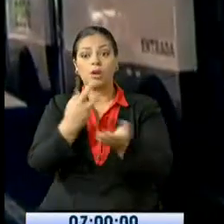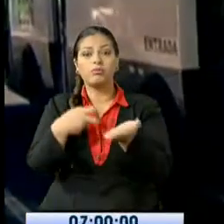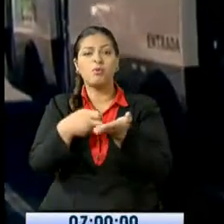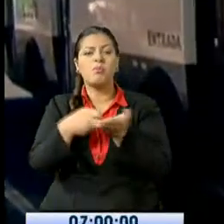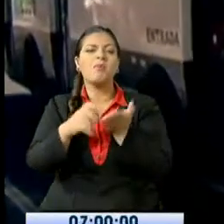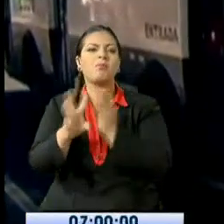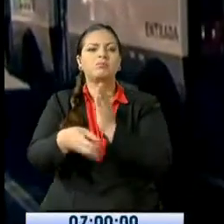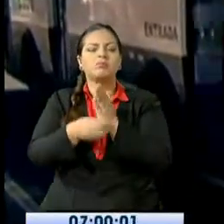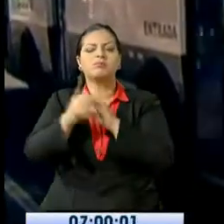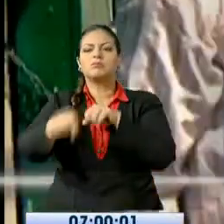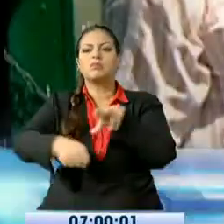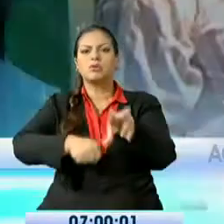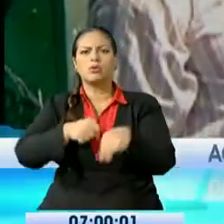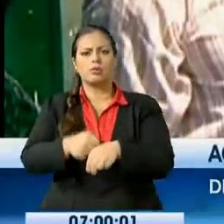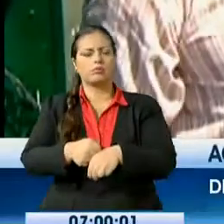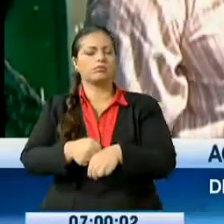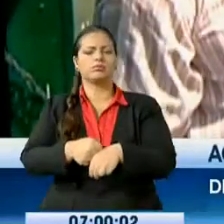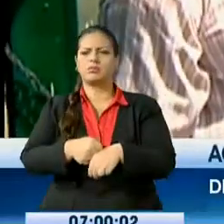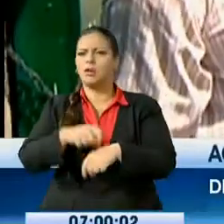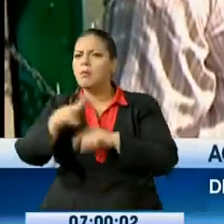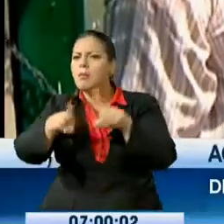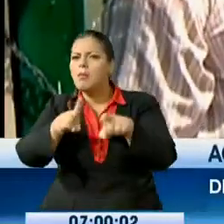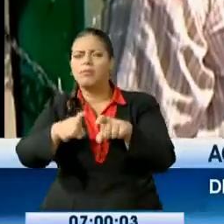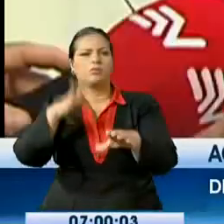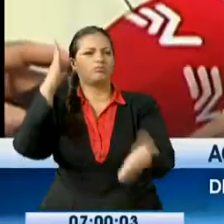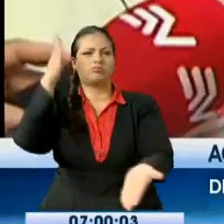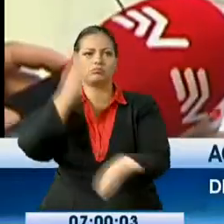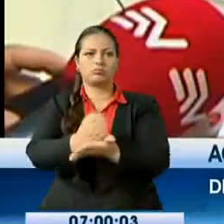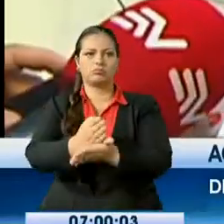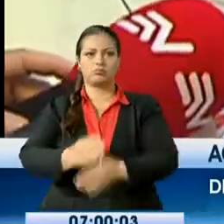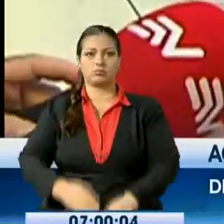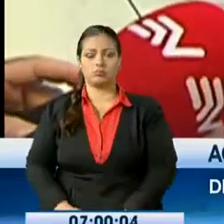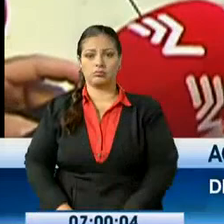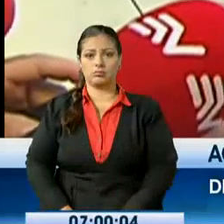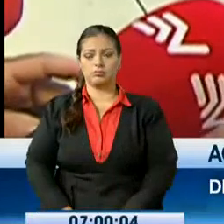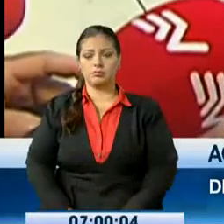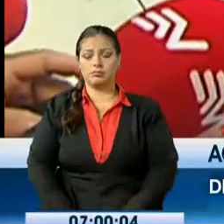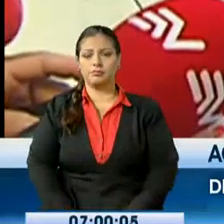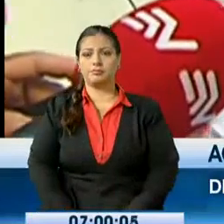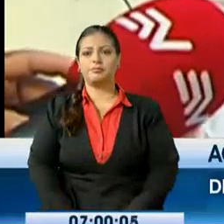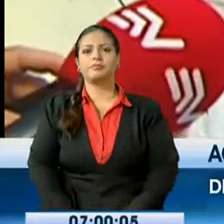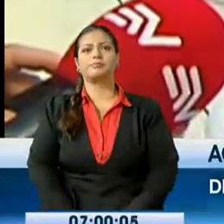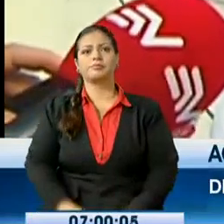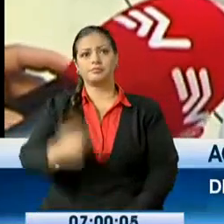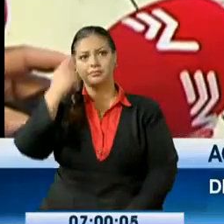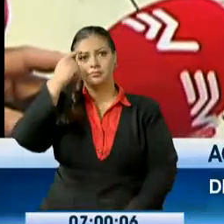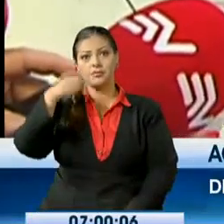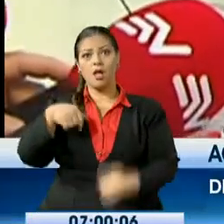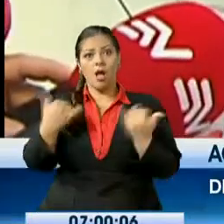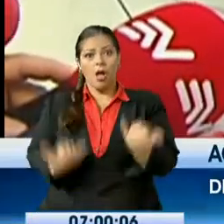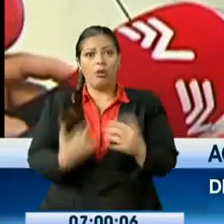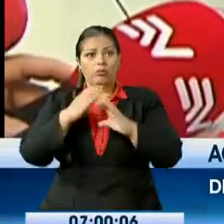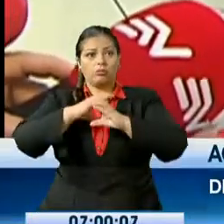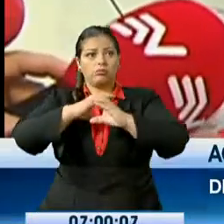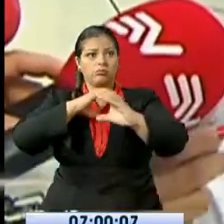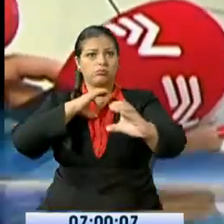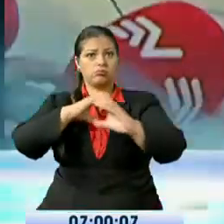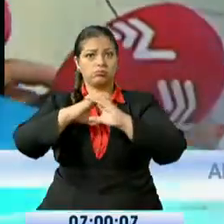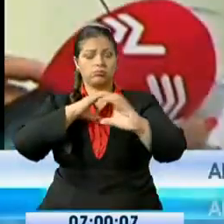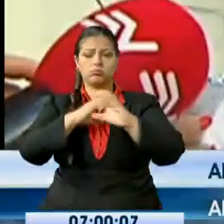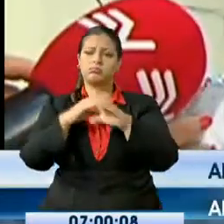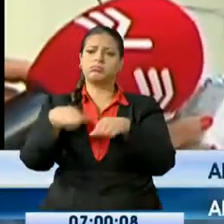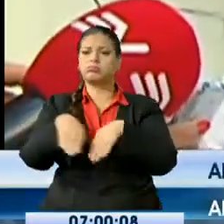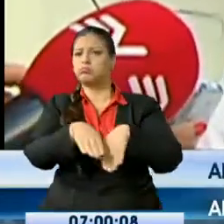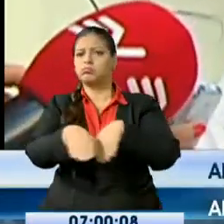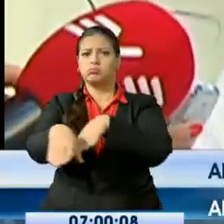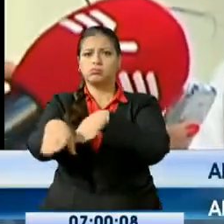tanto ya se conoce la respuesta de los guayaquileños. Si el transporte urbano sigue en las condiciones actuales, el 70% de la